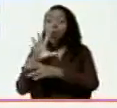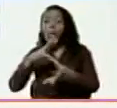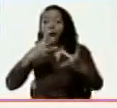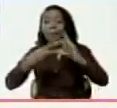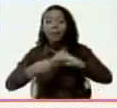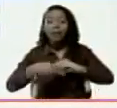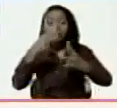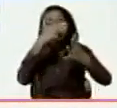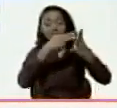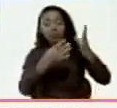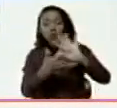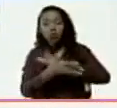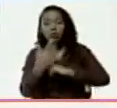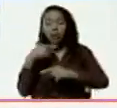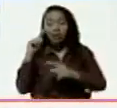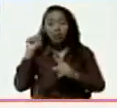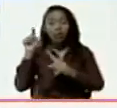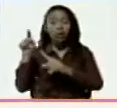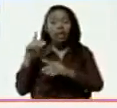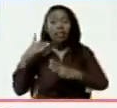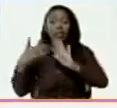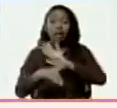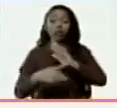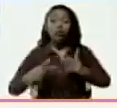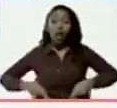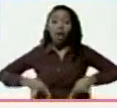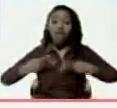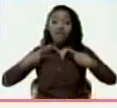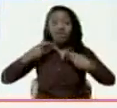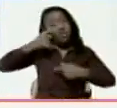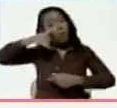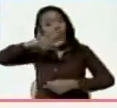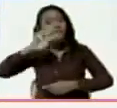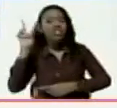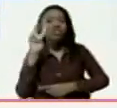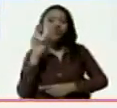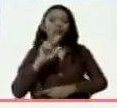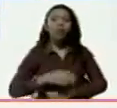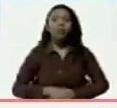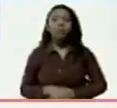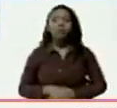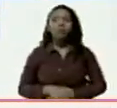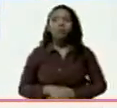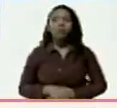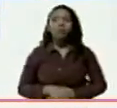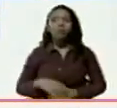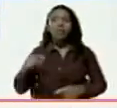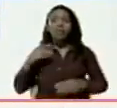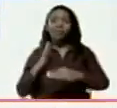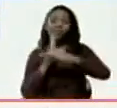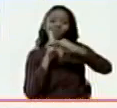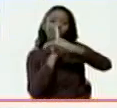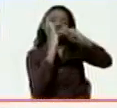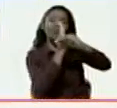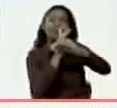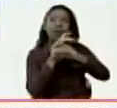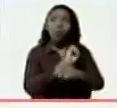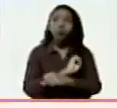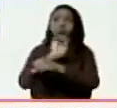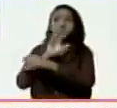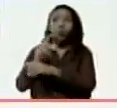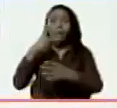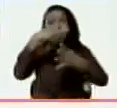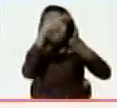directamente atentando contra el derecho a la vida del pueblo venezolano los obstáculos para la importación de productos